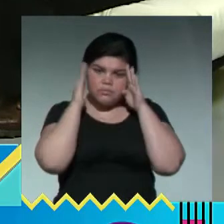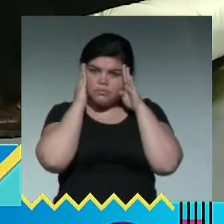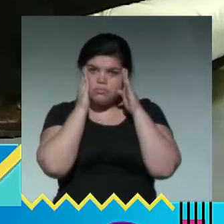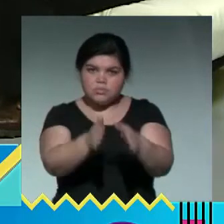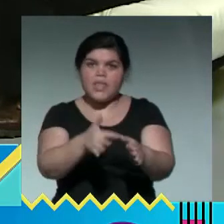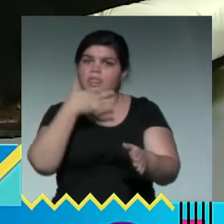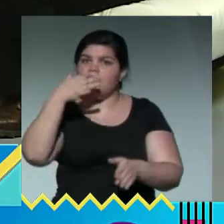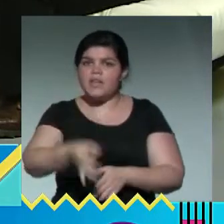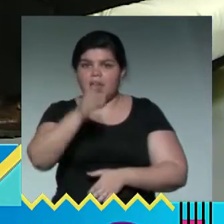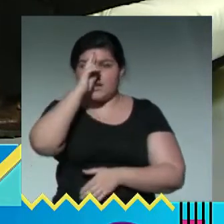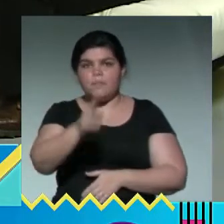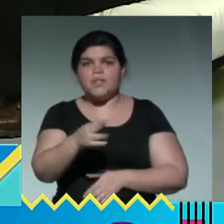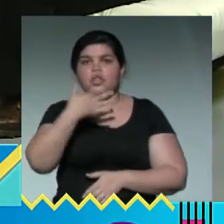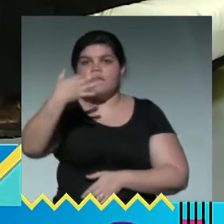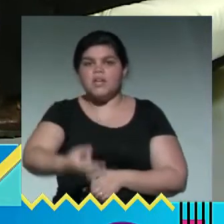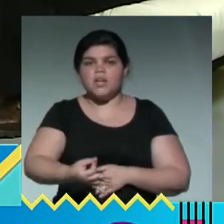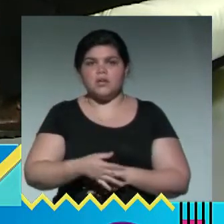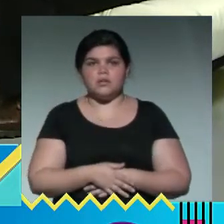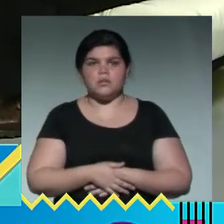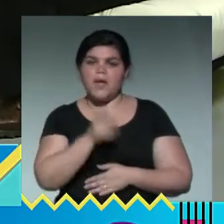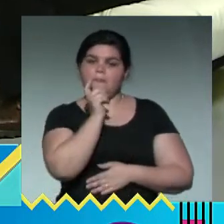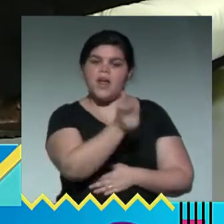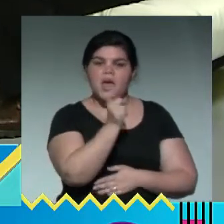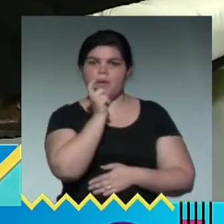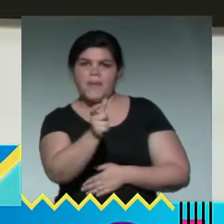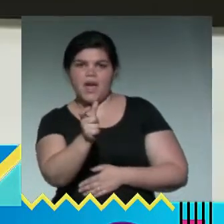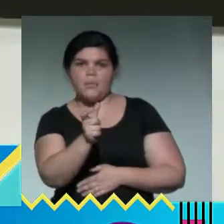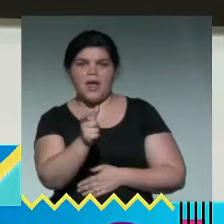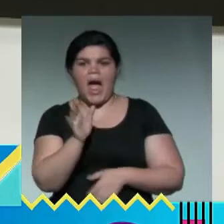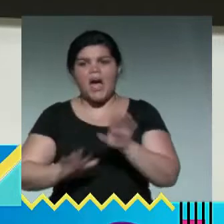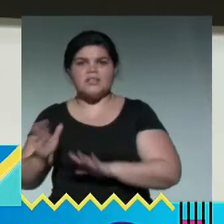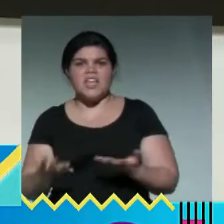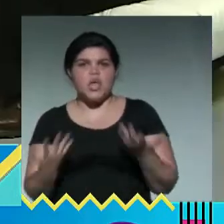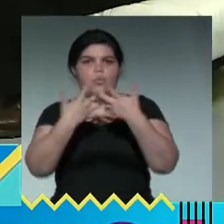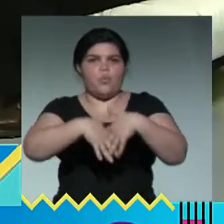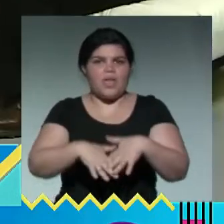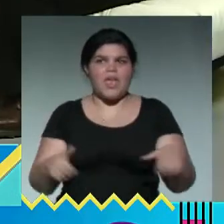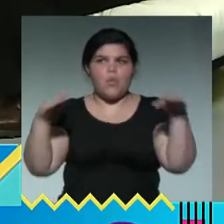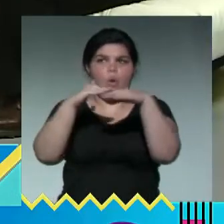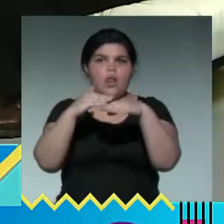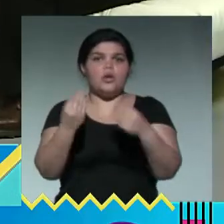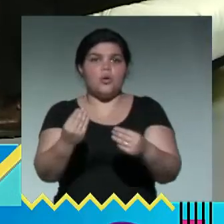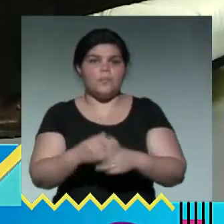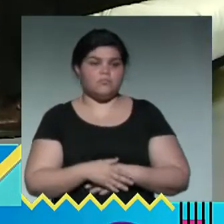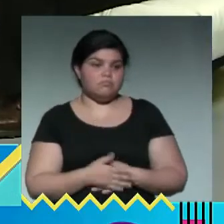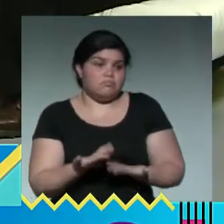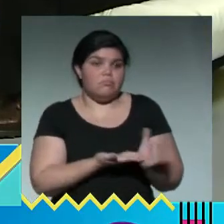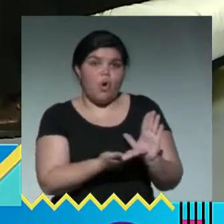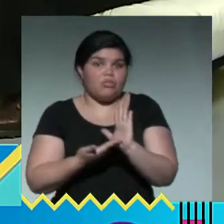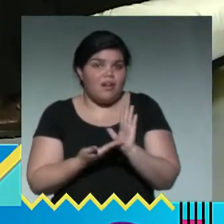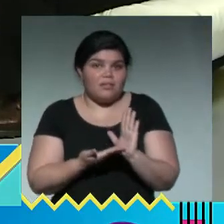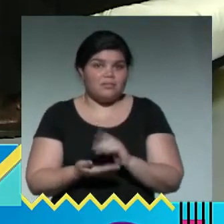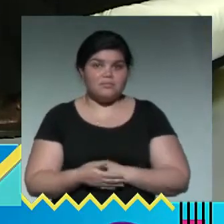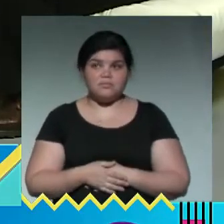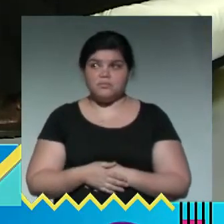real respeto a que una denominación tenga concordancia con lo que pasa en una realidad. Visibilizarlos. Yo creo que es la acción lo que